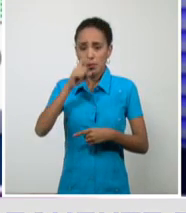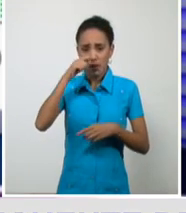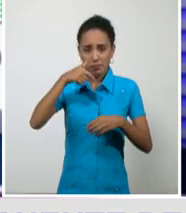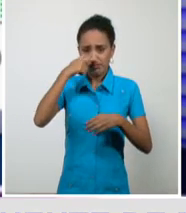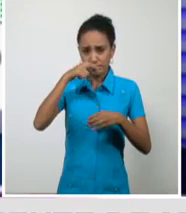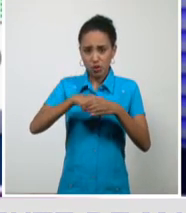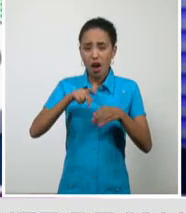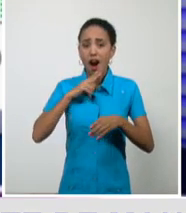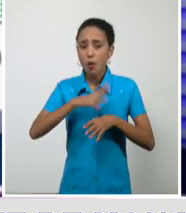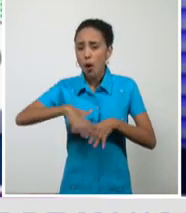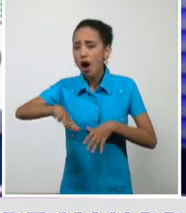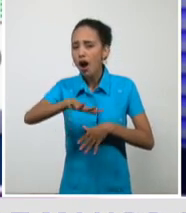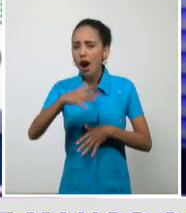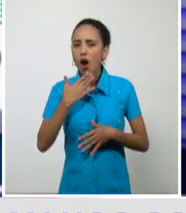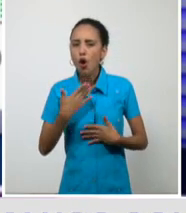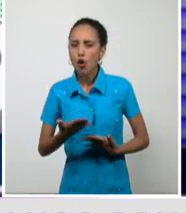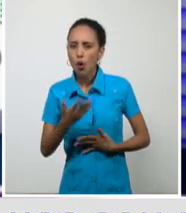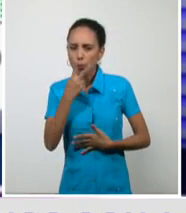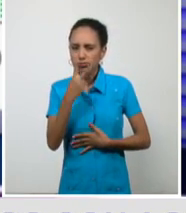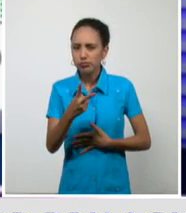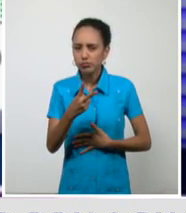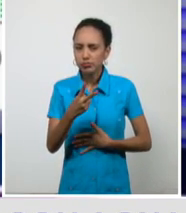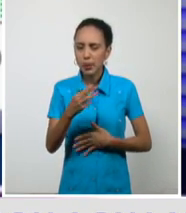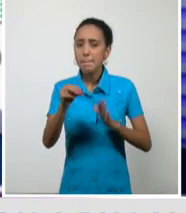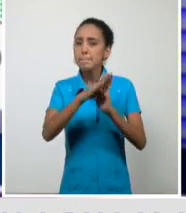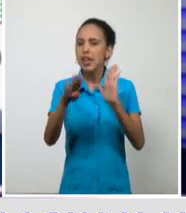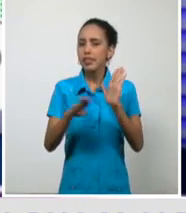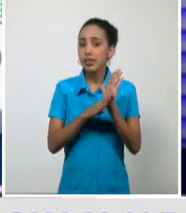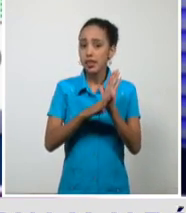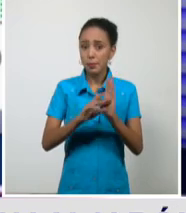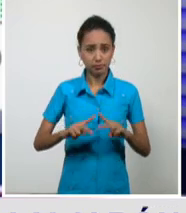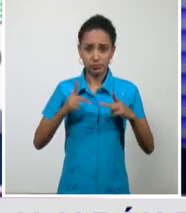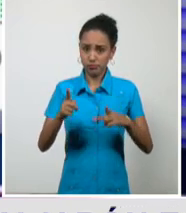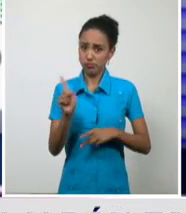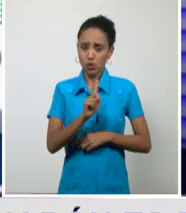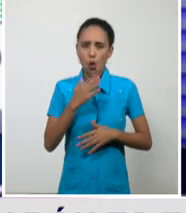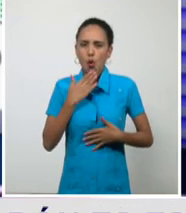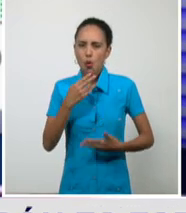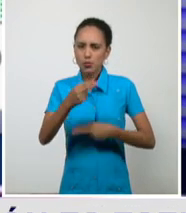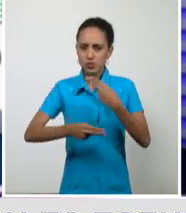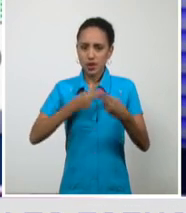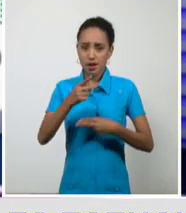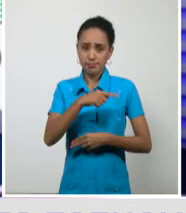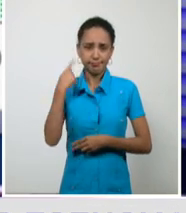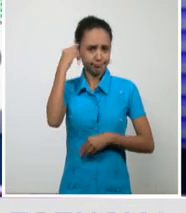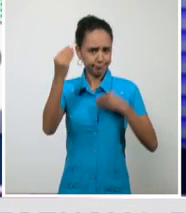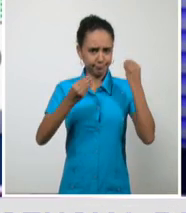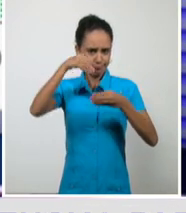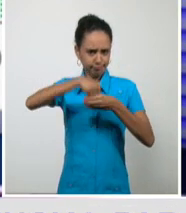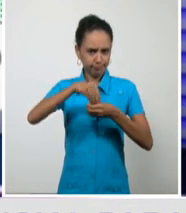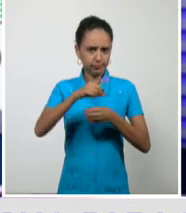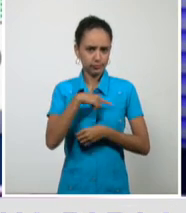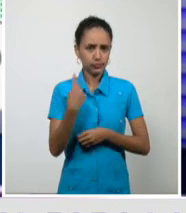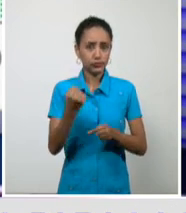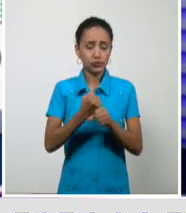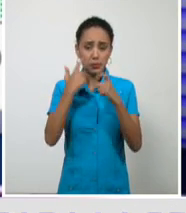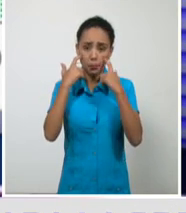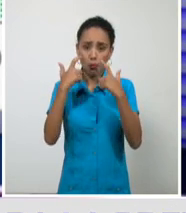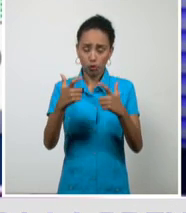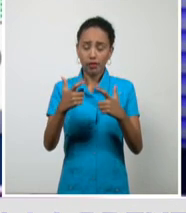causas y si hay que aplicar alguna medida se aplica. Esta es otra vertiente importante del trabajo